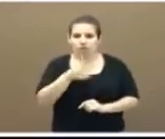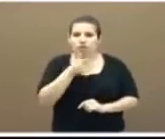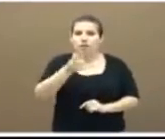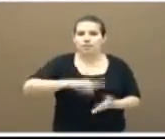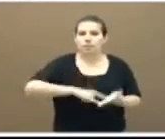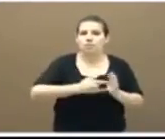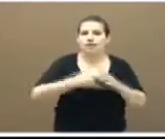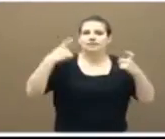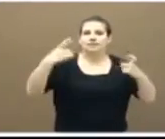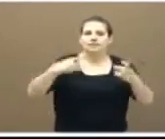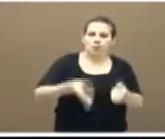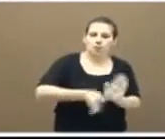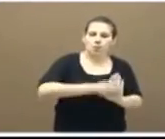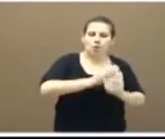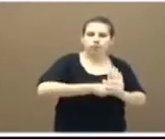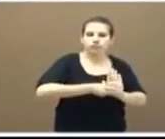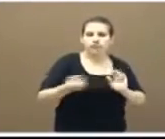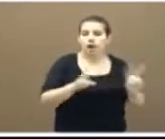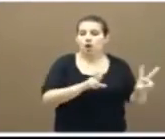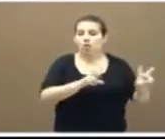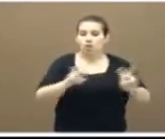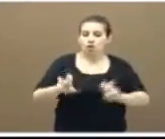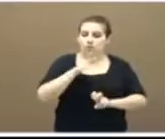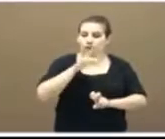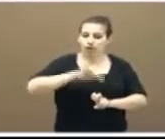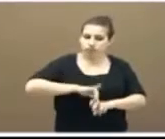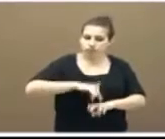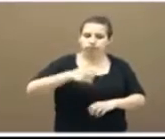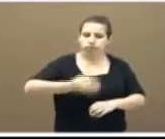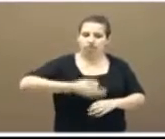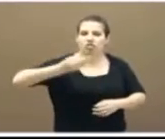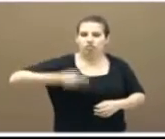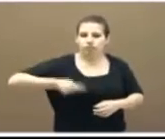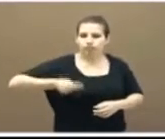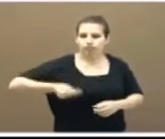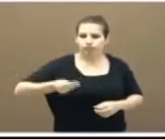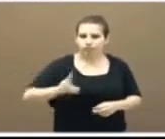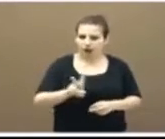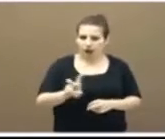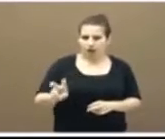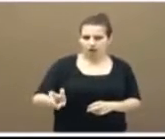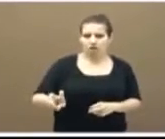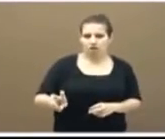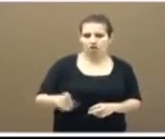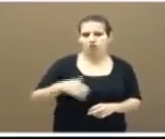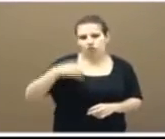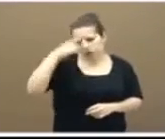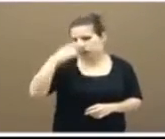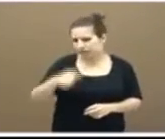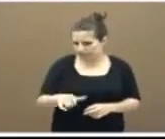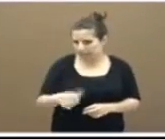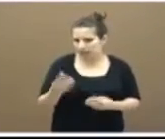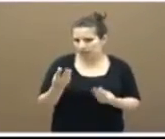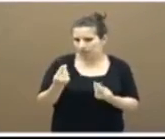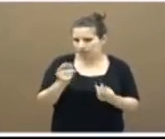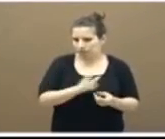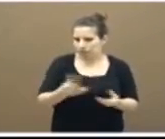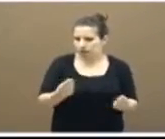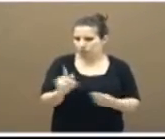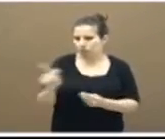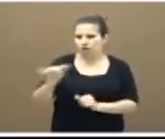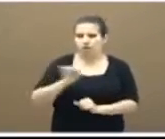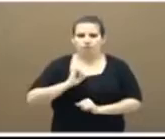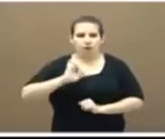lo que intenta incorporar aquellas novedades que permitan que sea de verdad útil. Yo soy consciente, porque sé que hay mucha gente ahí esperando que se